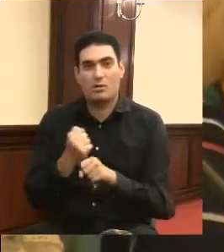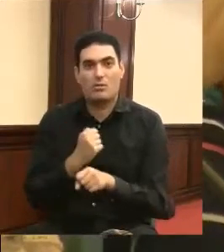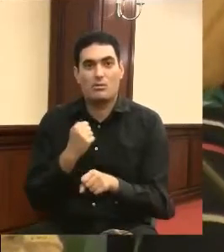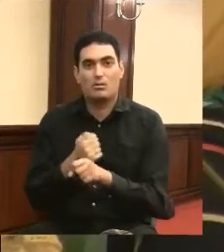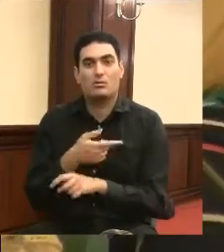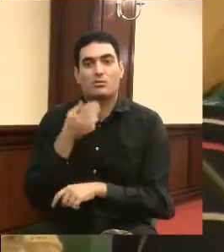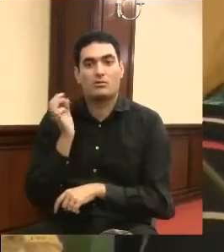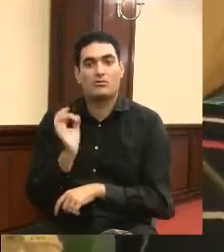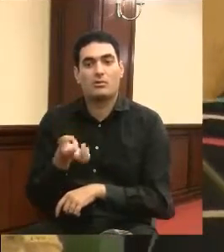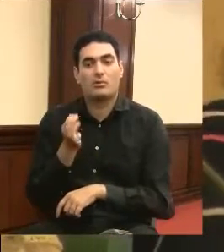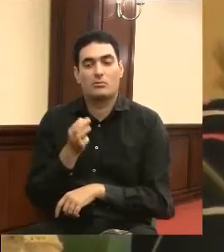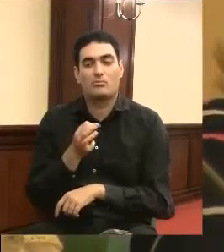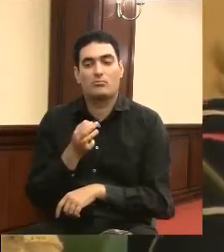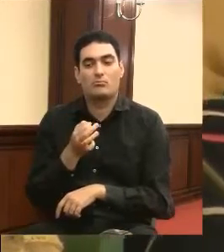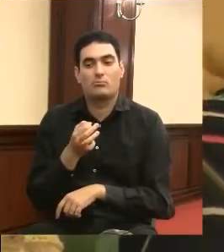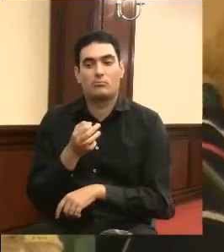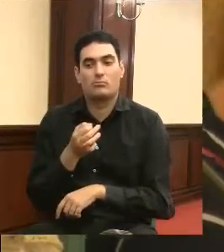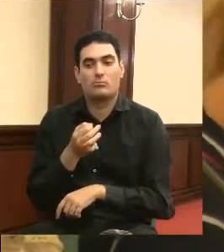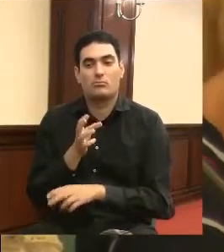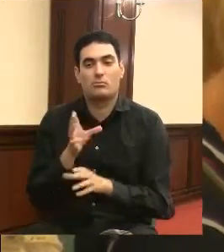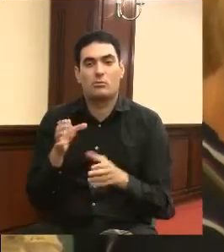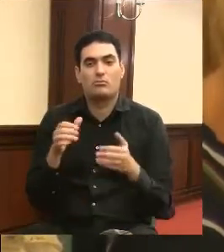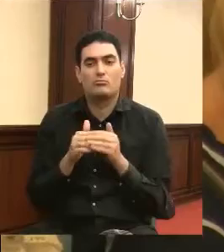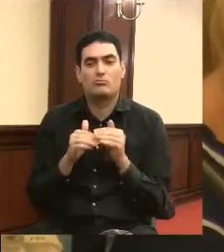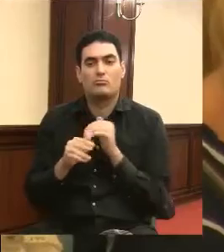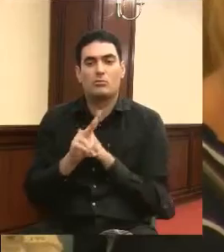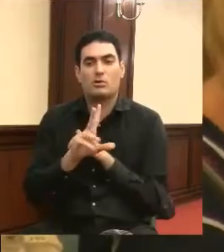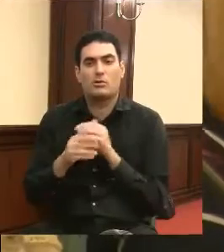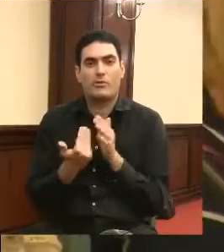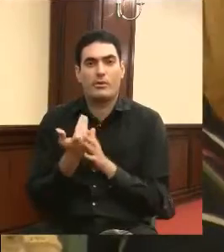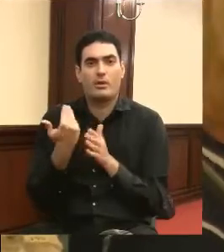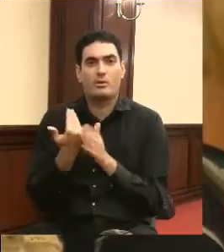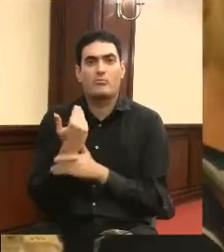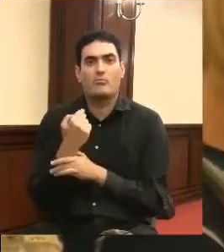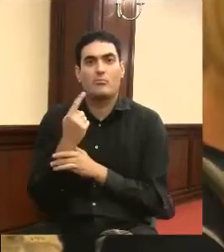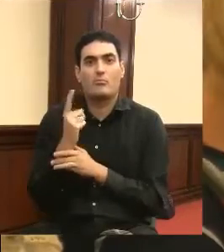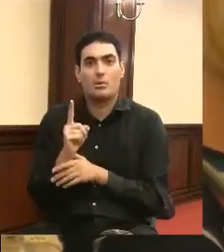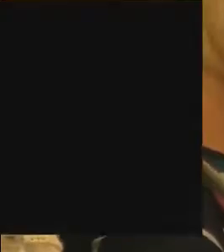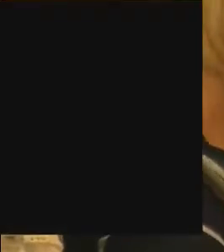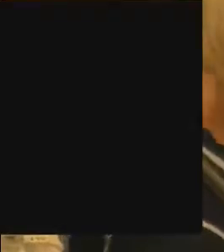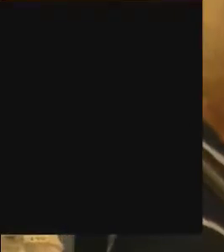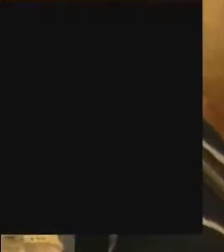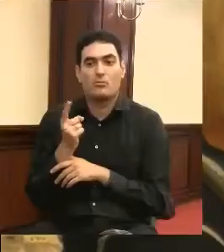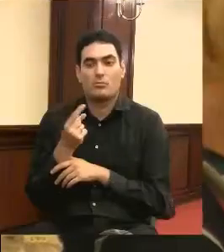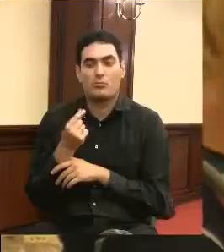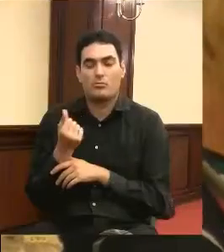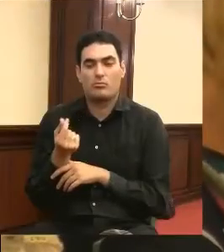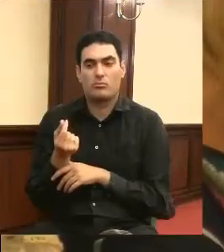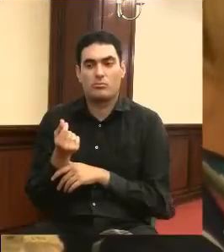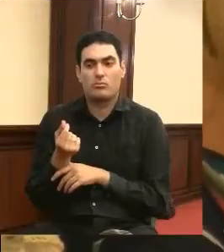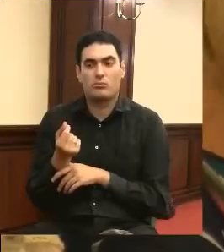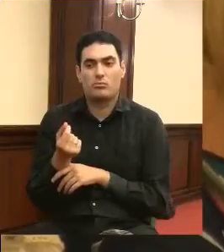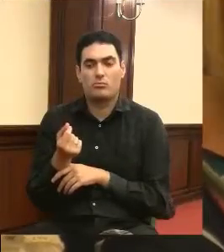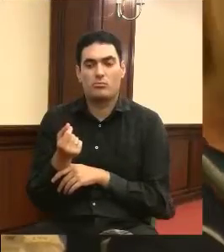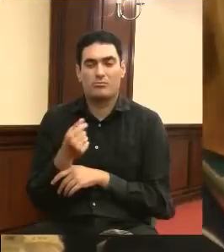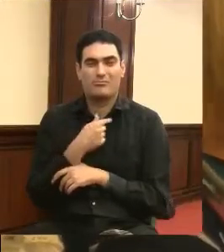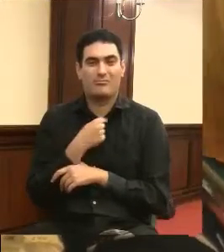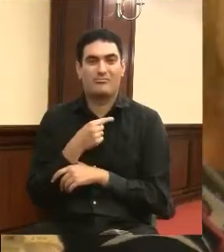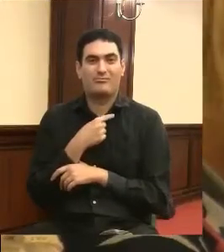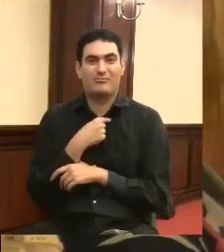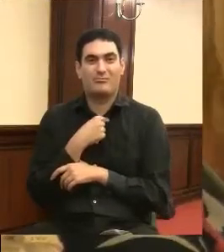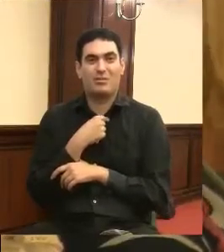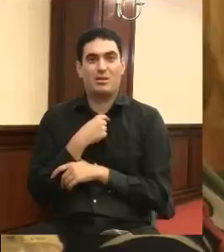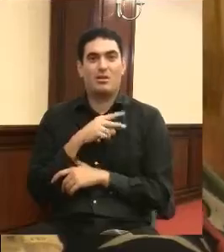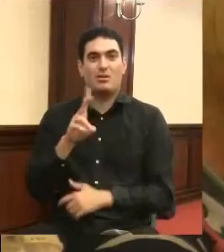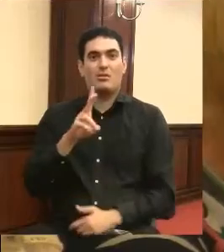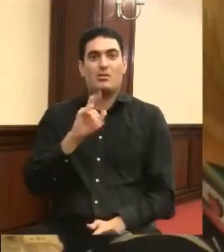permite en 20 días por año trabajado. Cierto es que la multinacional ha ofrecido en las reuniones mantenidas 25 días, pero